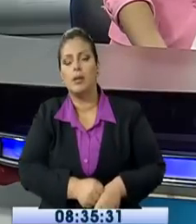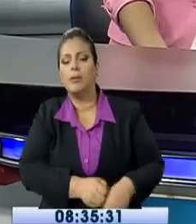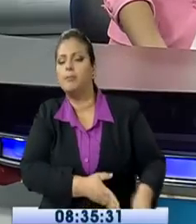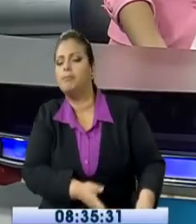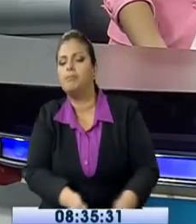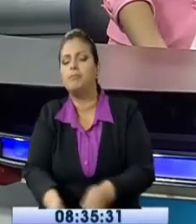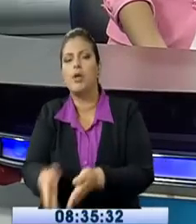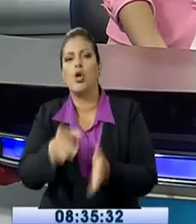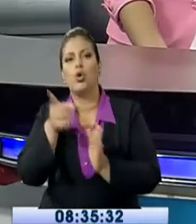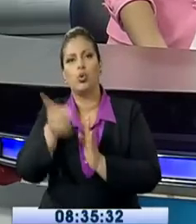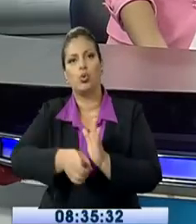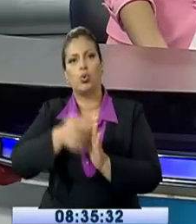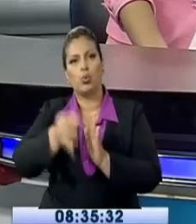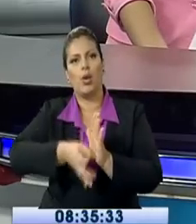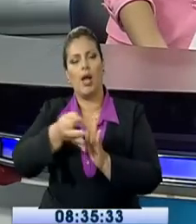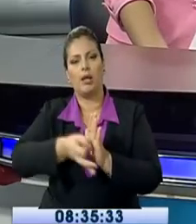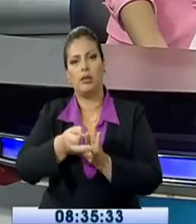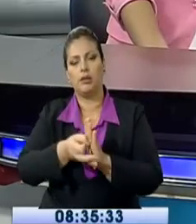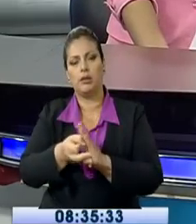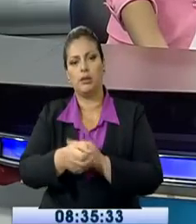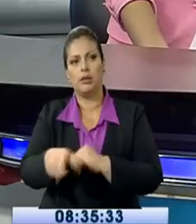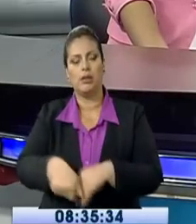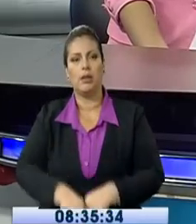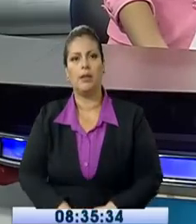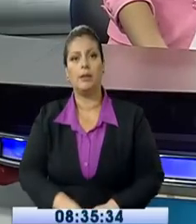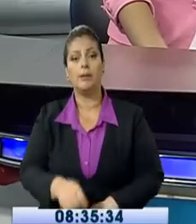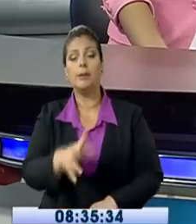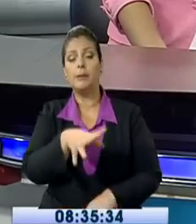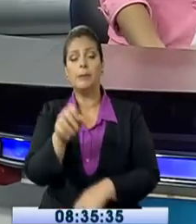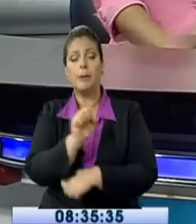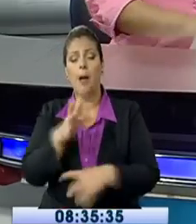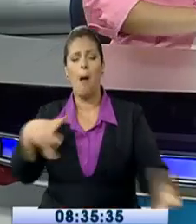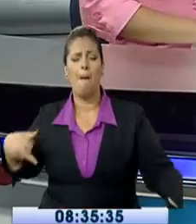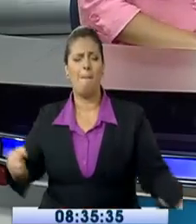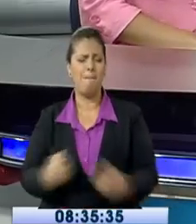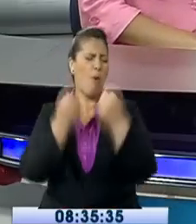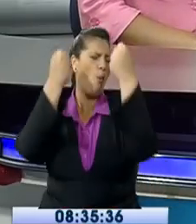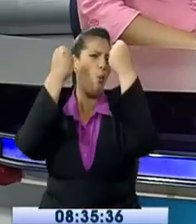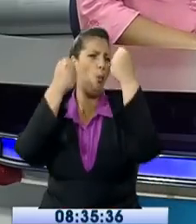víctimas permaneció atrapada varios minutos entre los fierros del automotor.